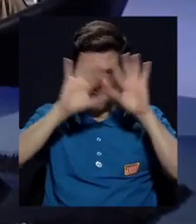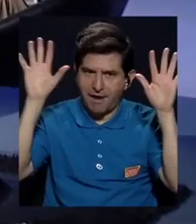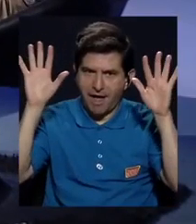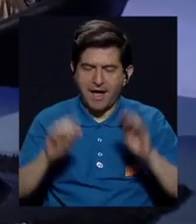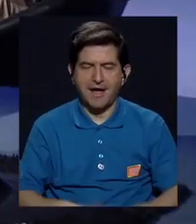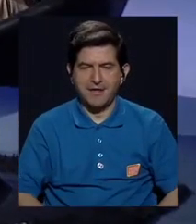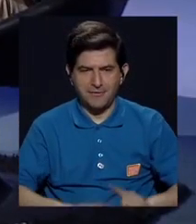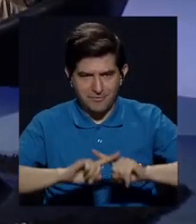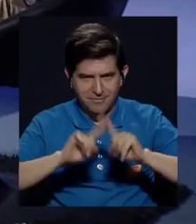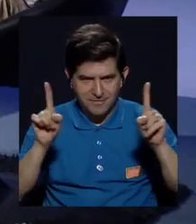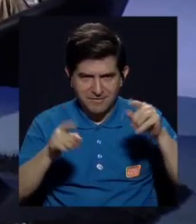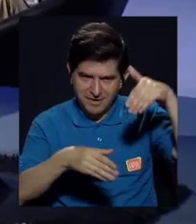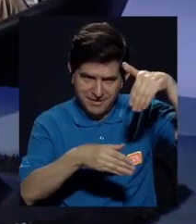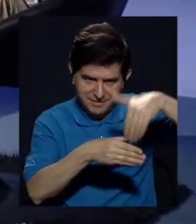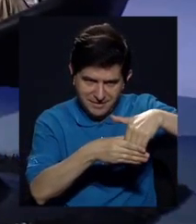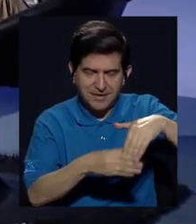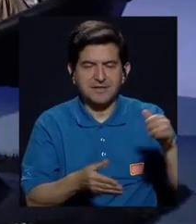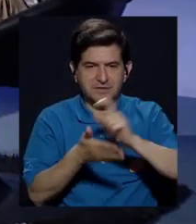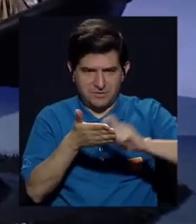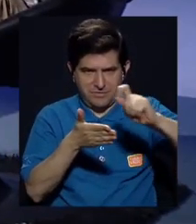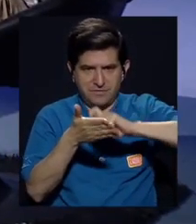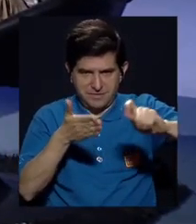una división en la escuela. Tenemos